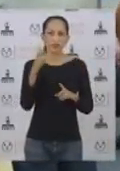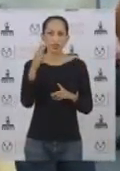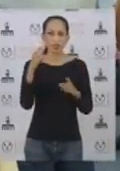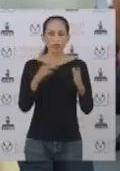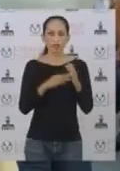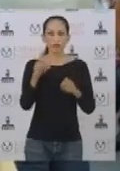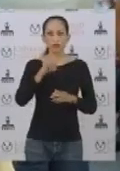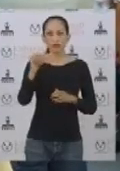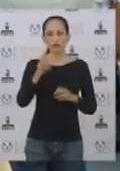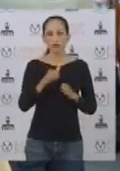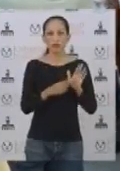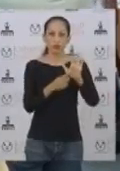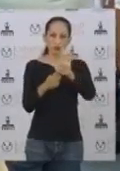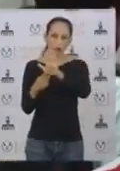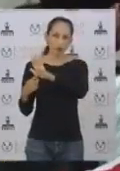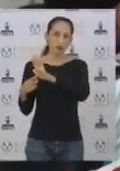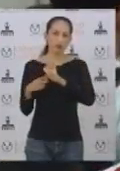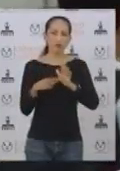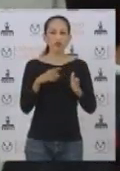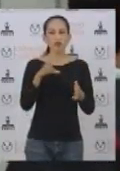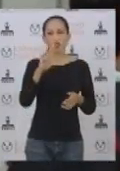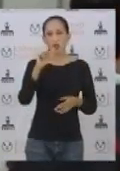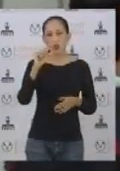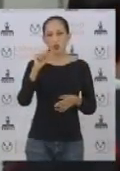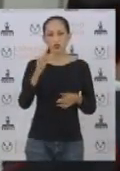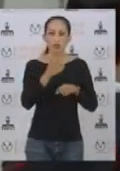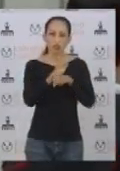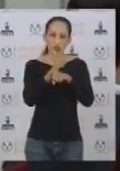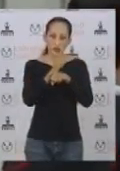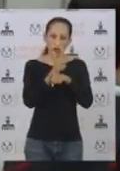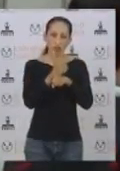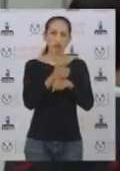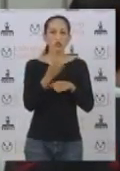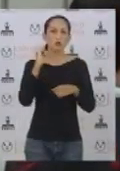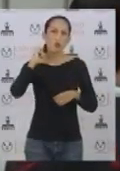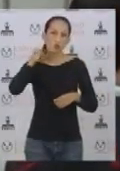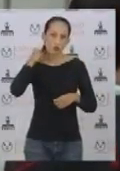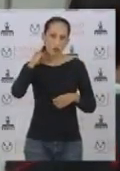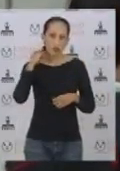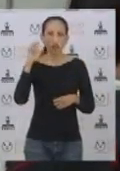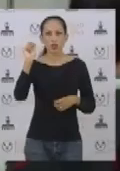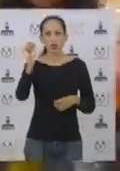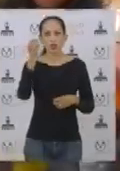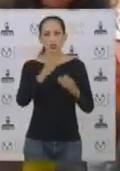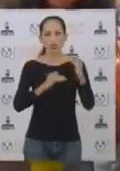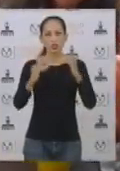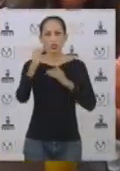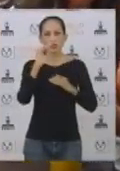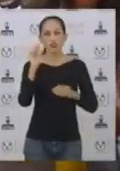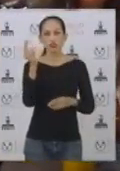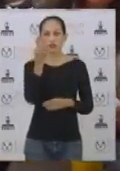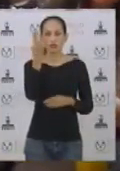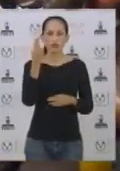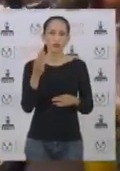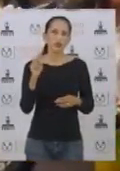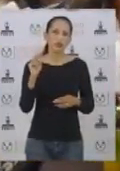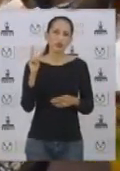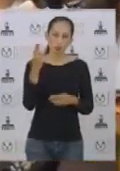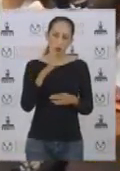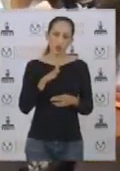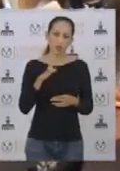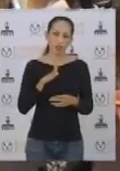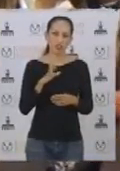2016 dio a conocer todo lo relacionado con las más de 80 carreras entre licenciaturas, ingenierías y técnico superior universitario que ofrece